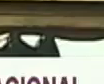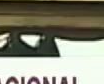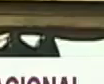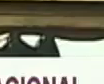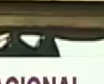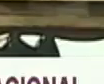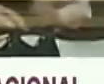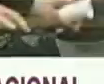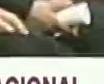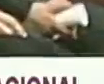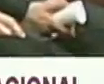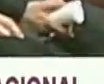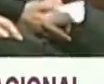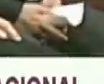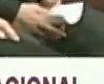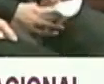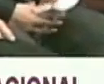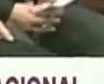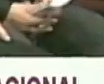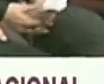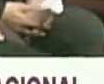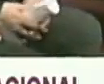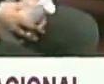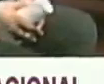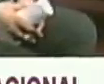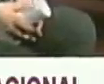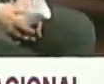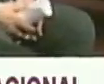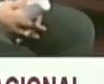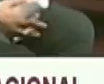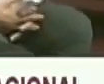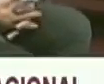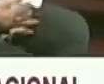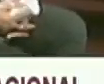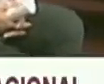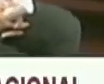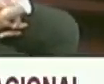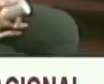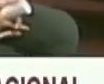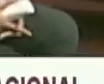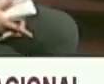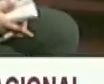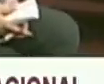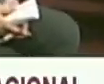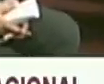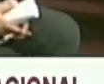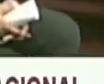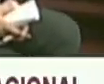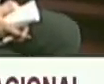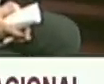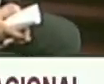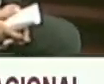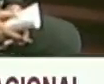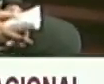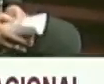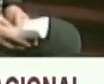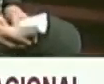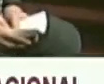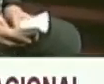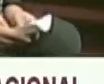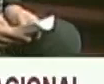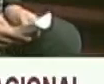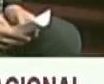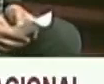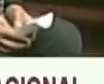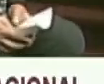Bosch, vocalista e integrante de Serenata Guayanesa, y aun cuando no es cantante, como dice el